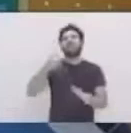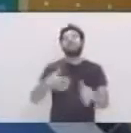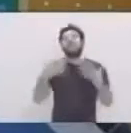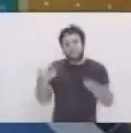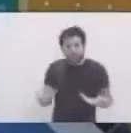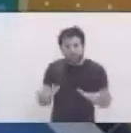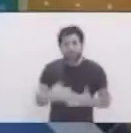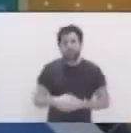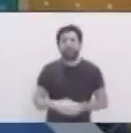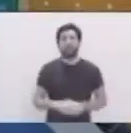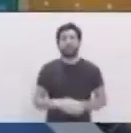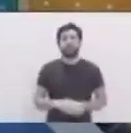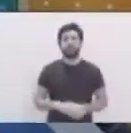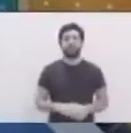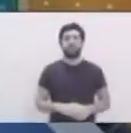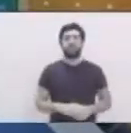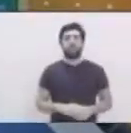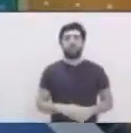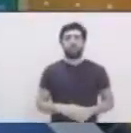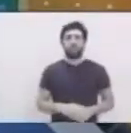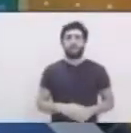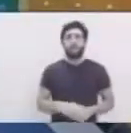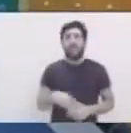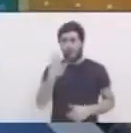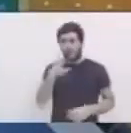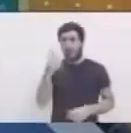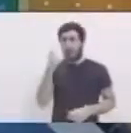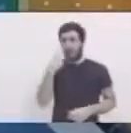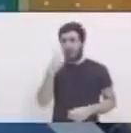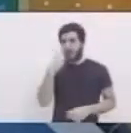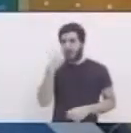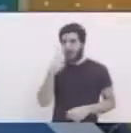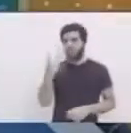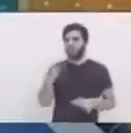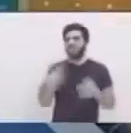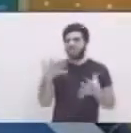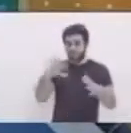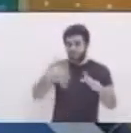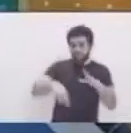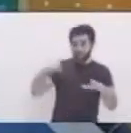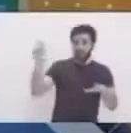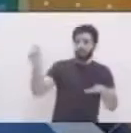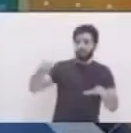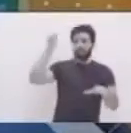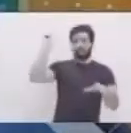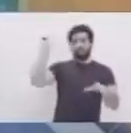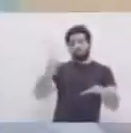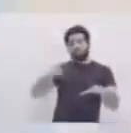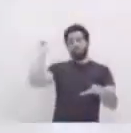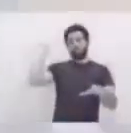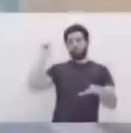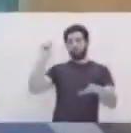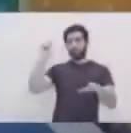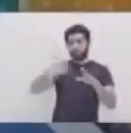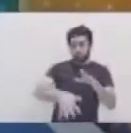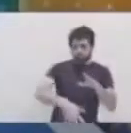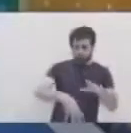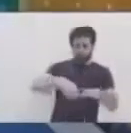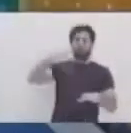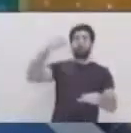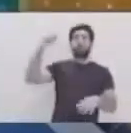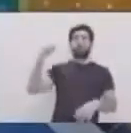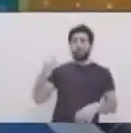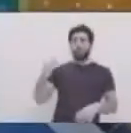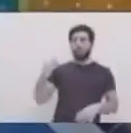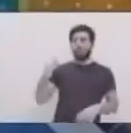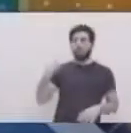mago. ¡Chananana! Vamos a ver qué encuentra este mago con la varita mágica. Y... ¿qué hay en esa